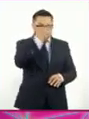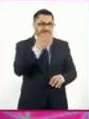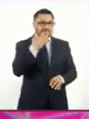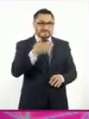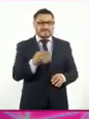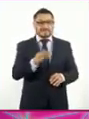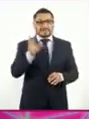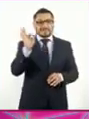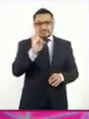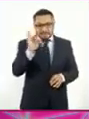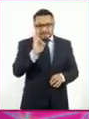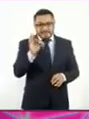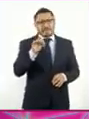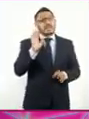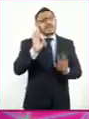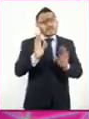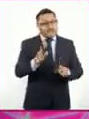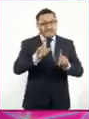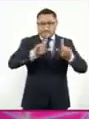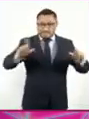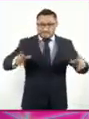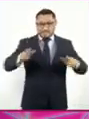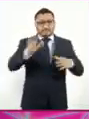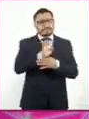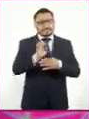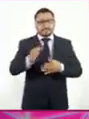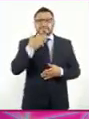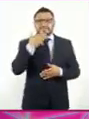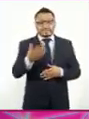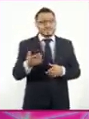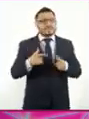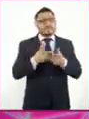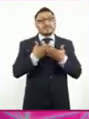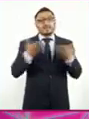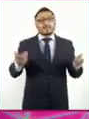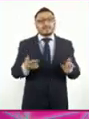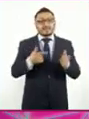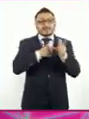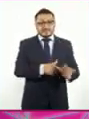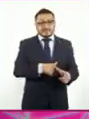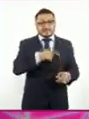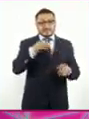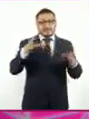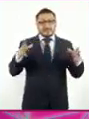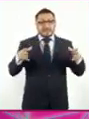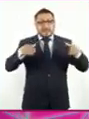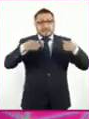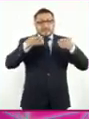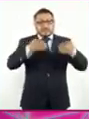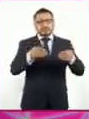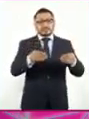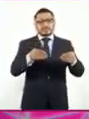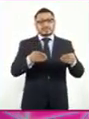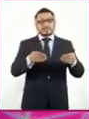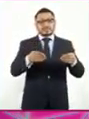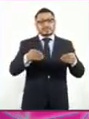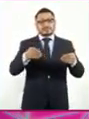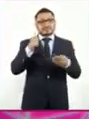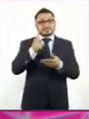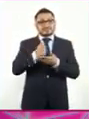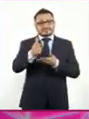Y una vez que estén perfectamente alineados, vamos a prensar todas nuestras hojas juntas con